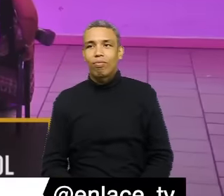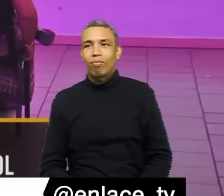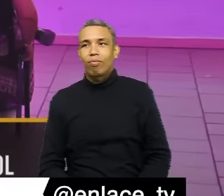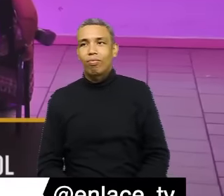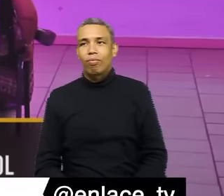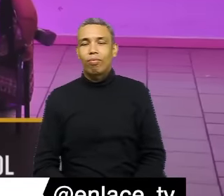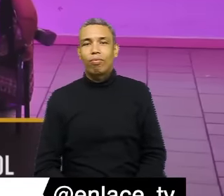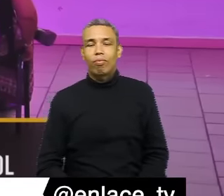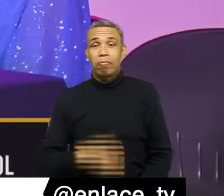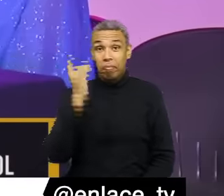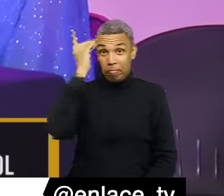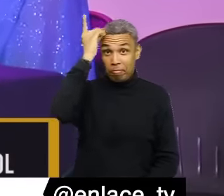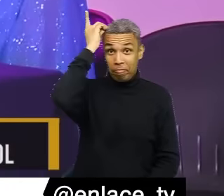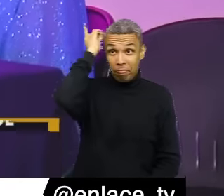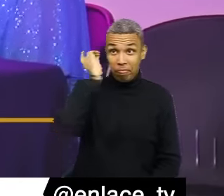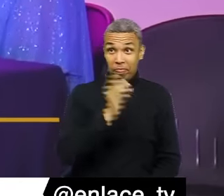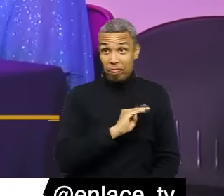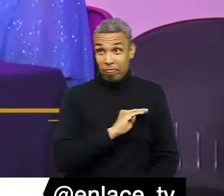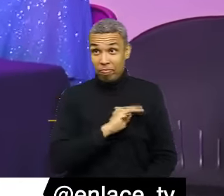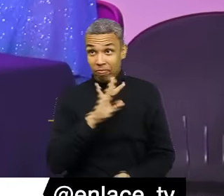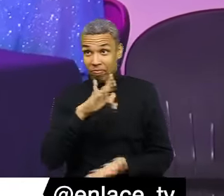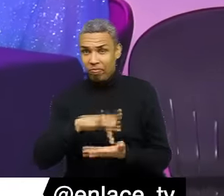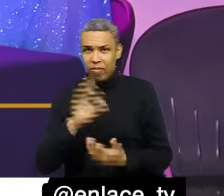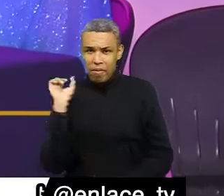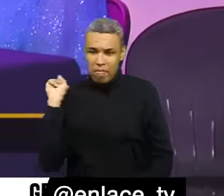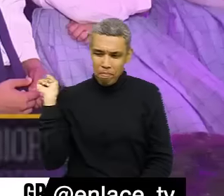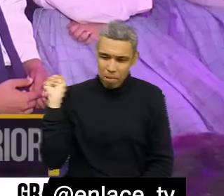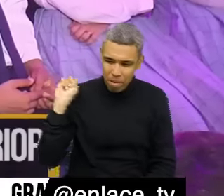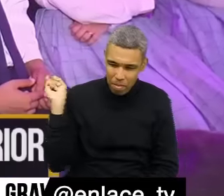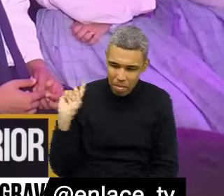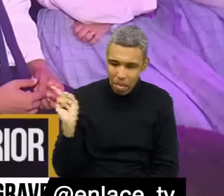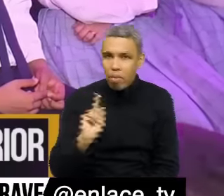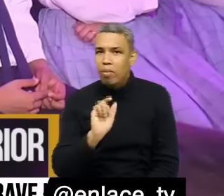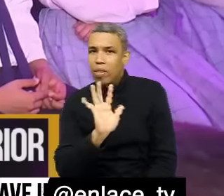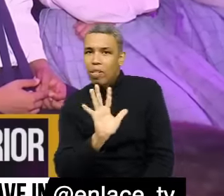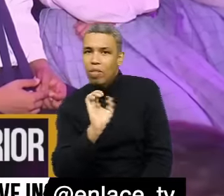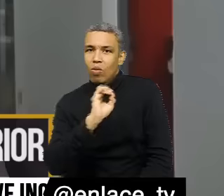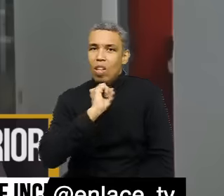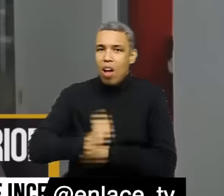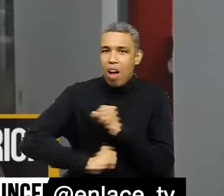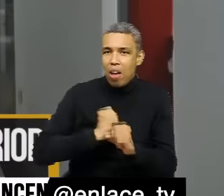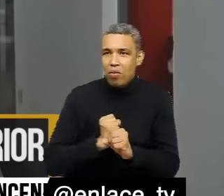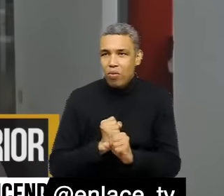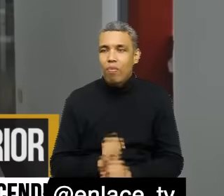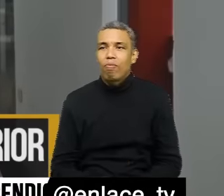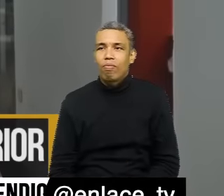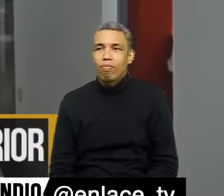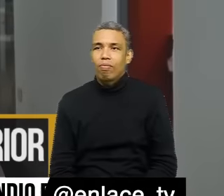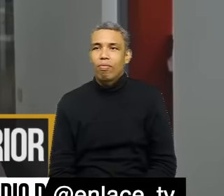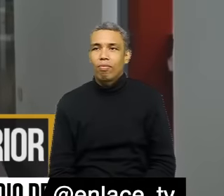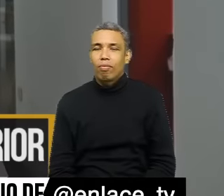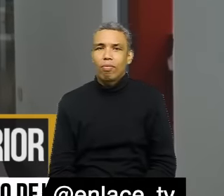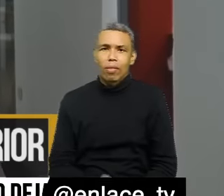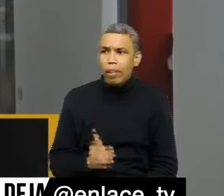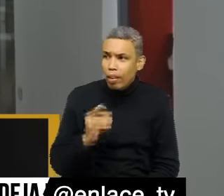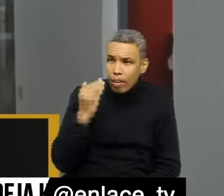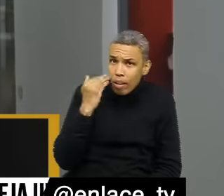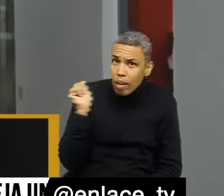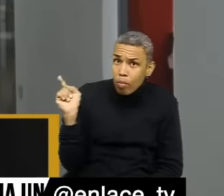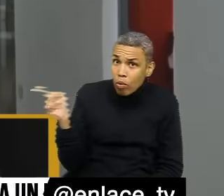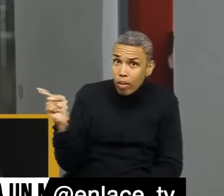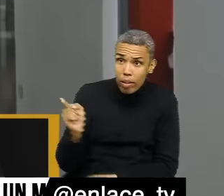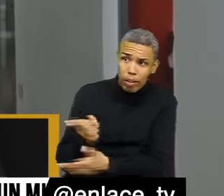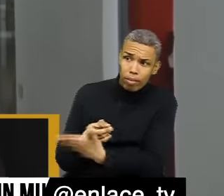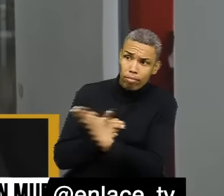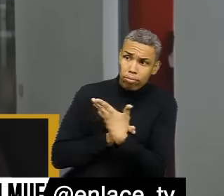primer mandatario de los barranqueños celebró los 50 años de la Escuela Normal Superior Cristo Rey. Porque ella ha demostrado que sí es